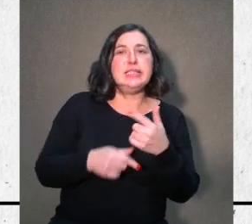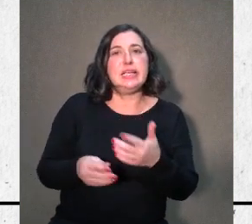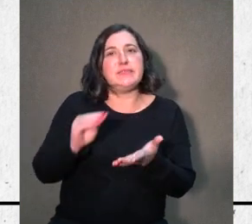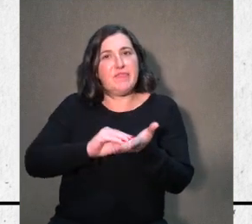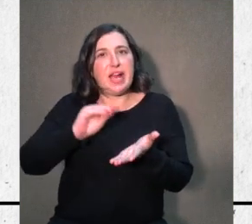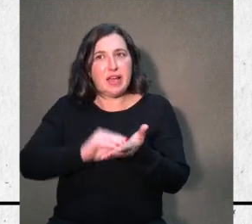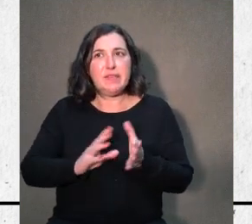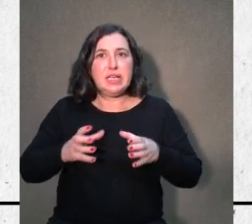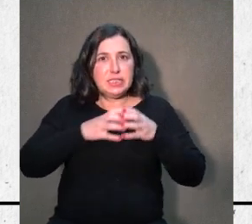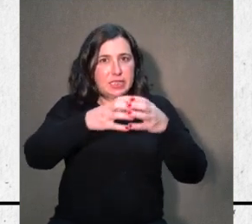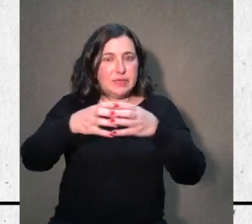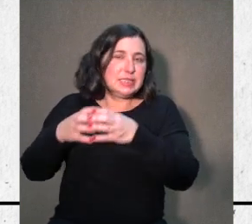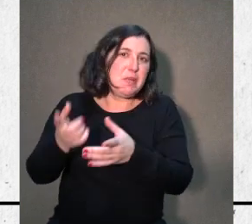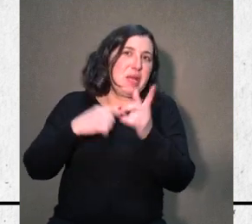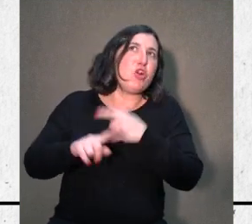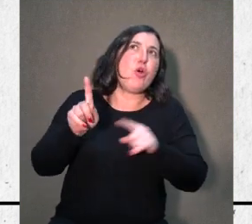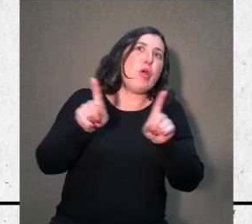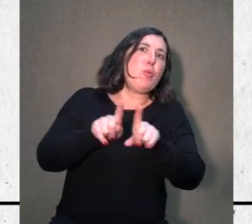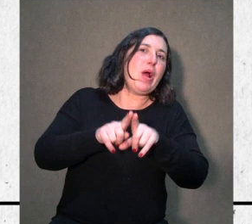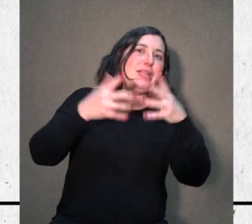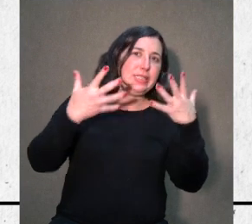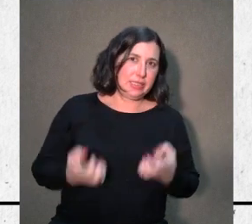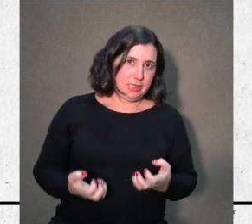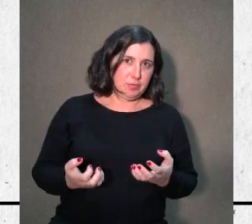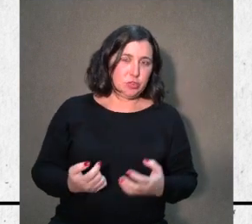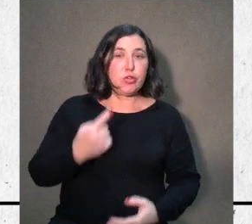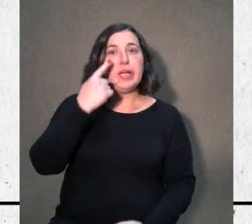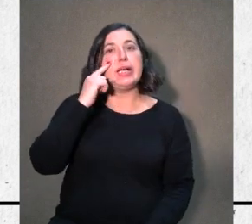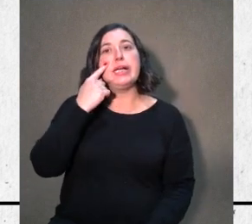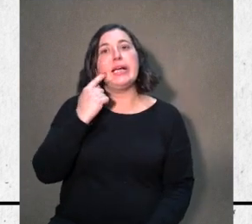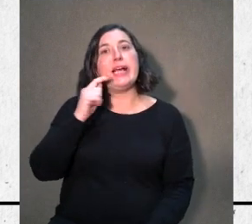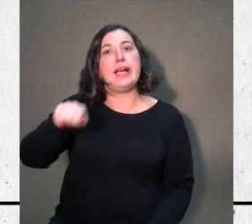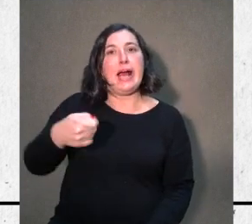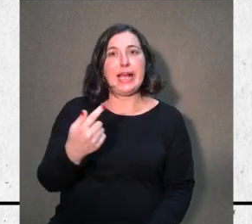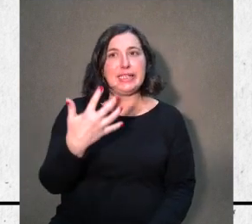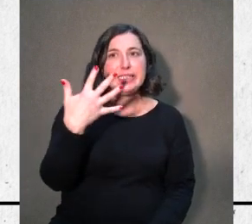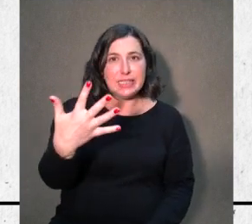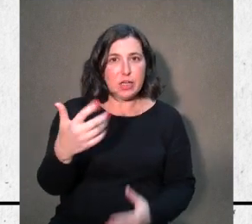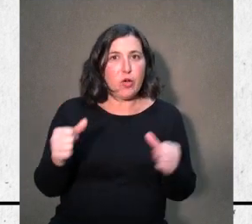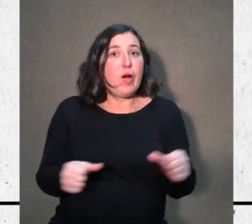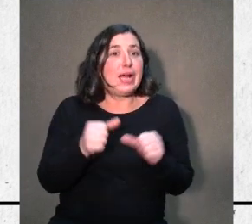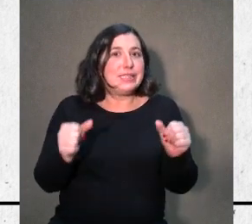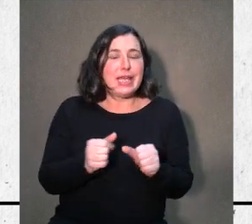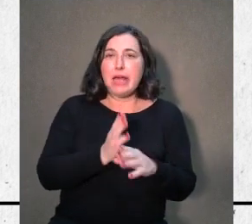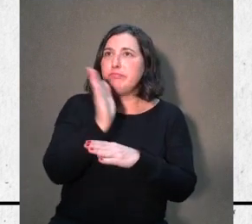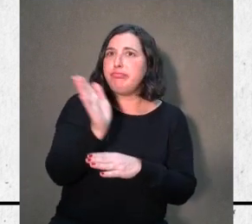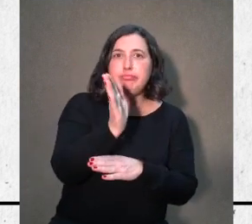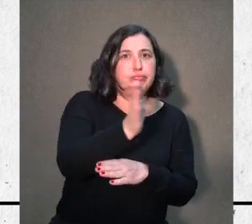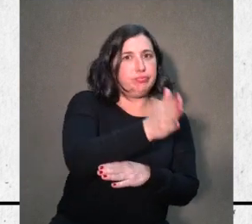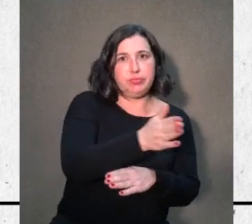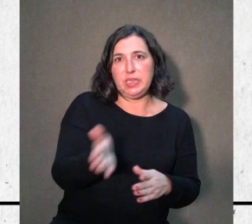más asiduidad, otras veces no con la que quisieran. Y el Canal 5 lo que hacía es llegar a todos esos